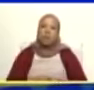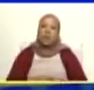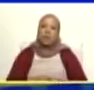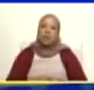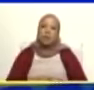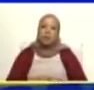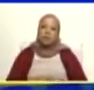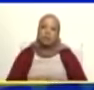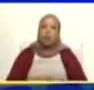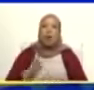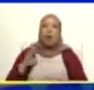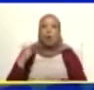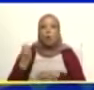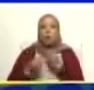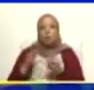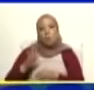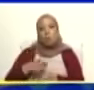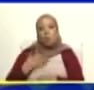Por eso,